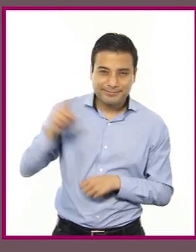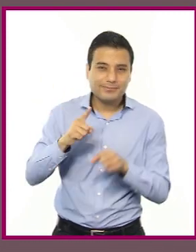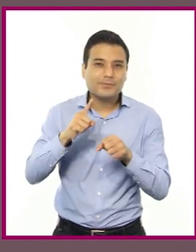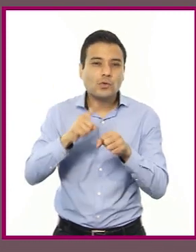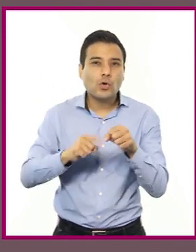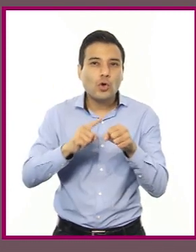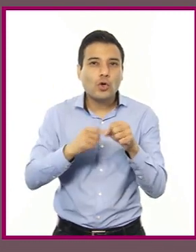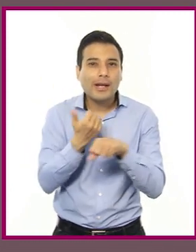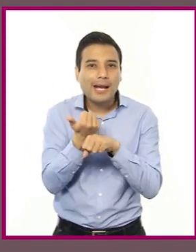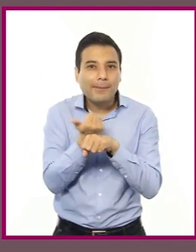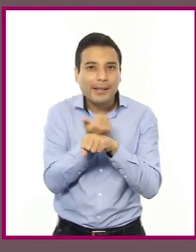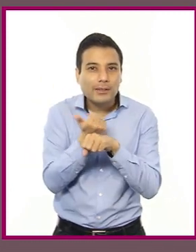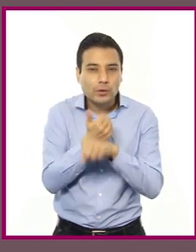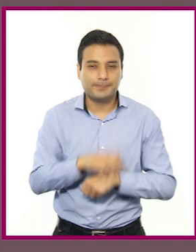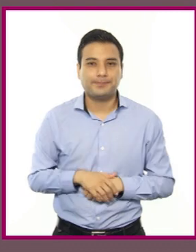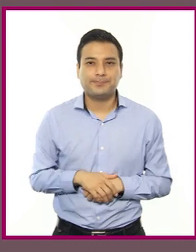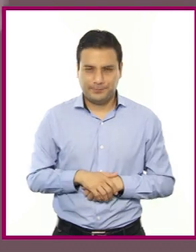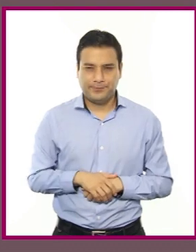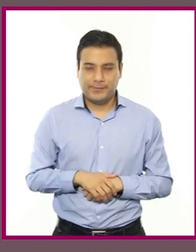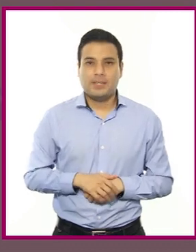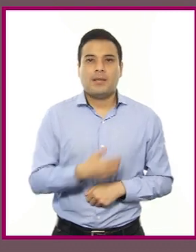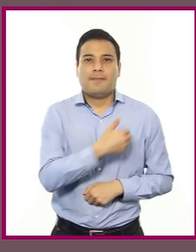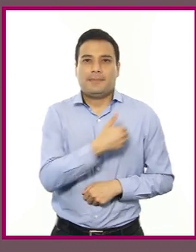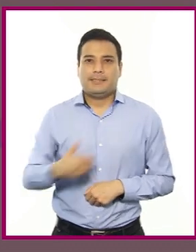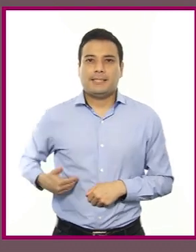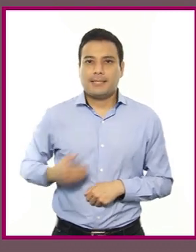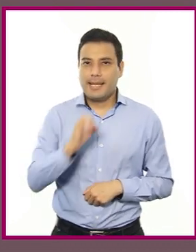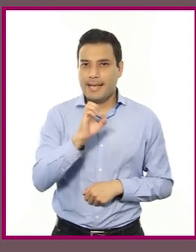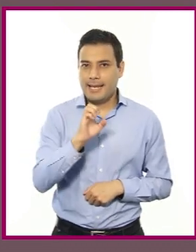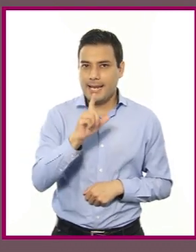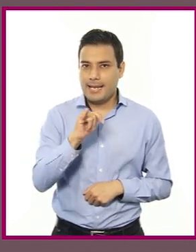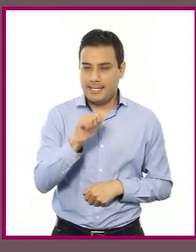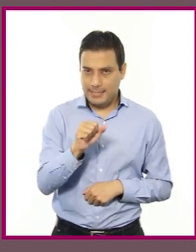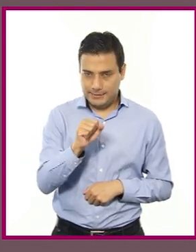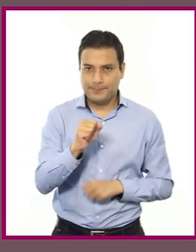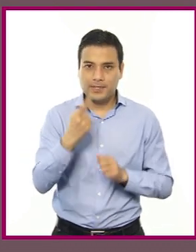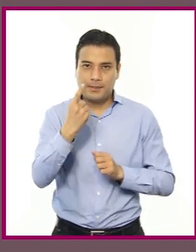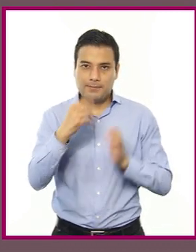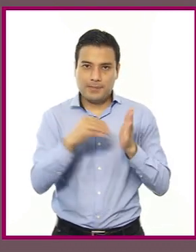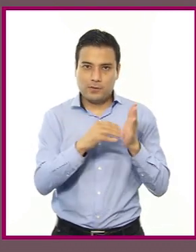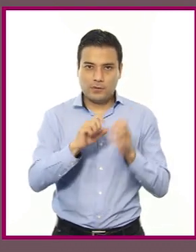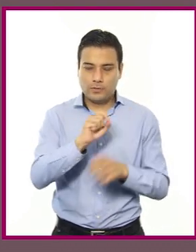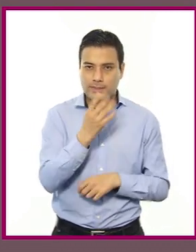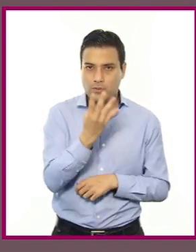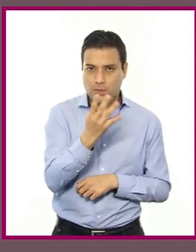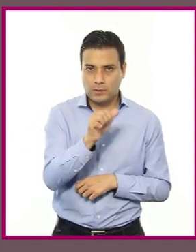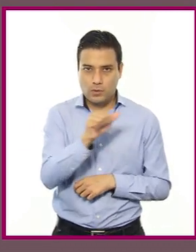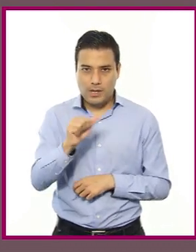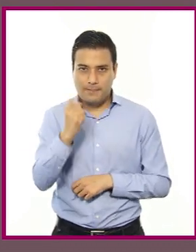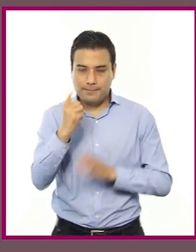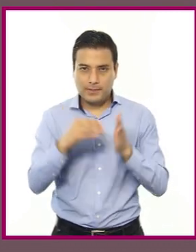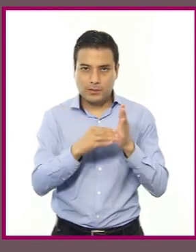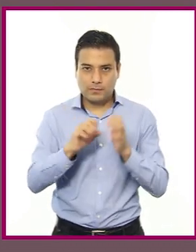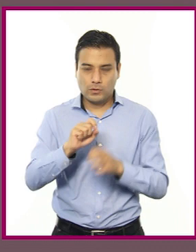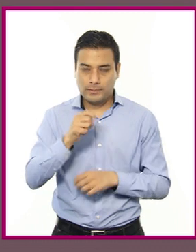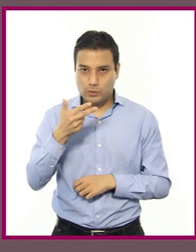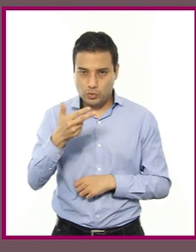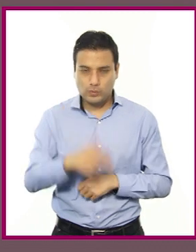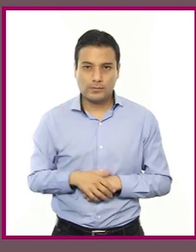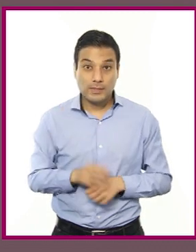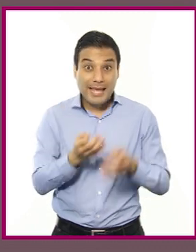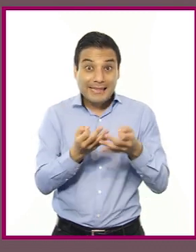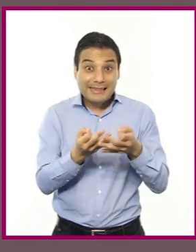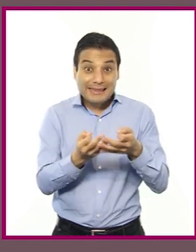en color amarillo. Plutarco Elías Calles, entre 1924 y 1928, superó